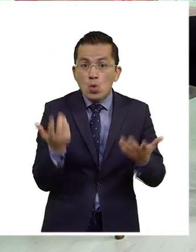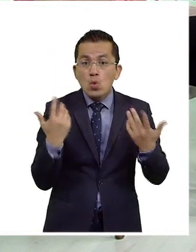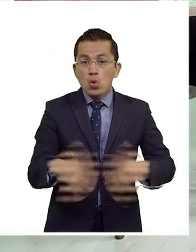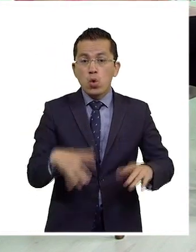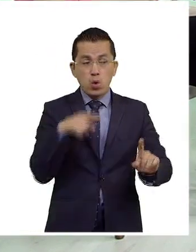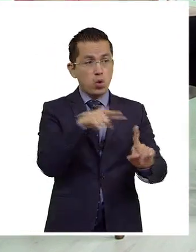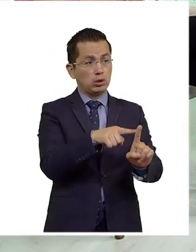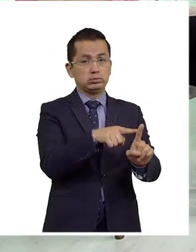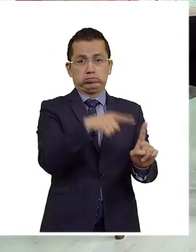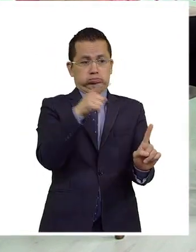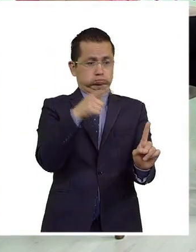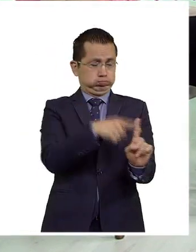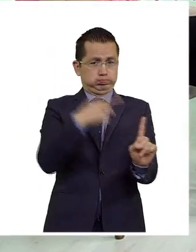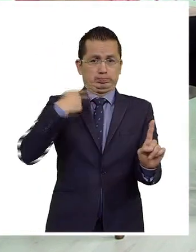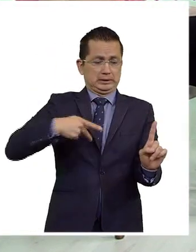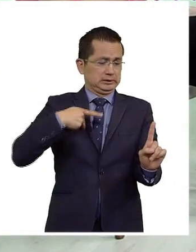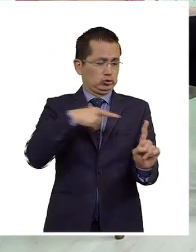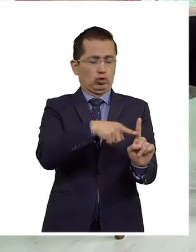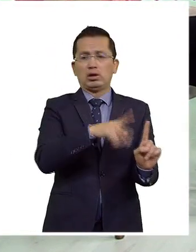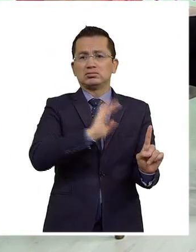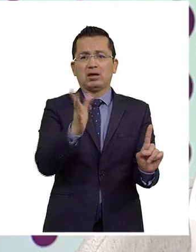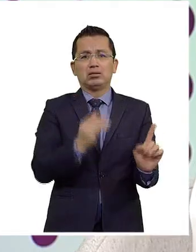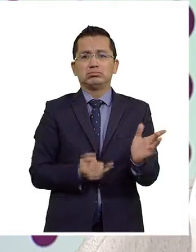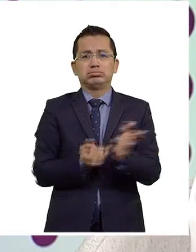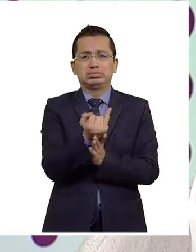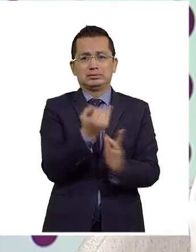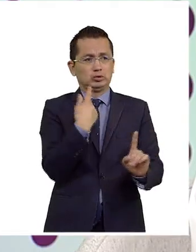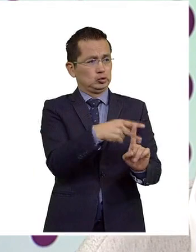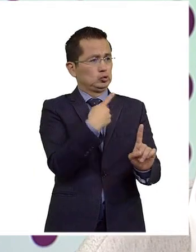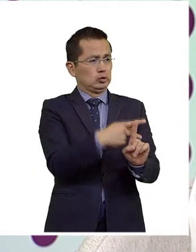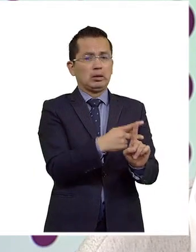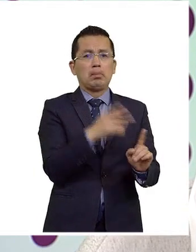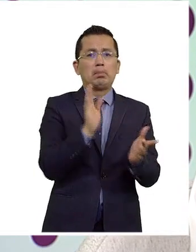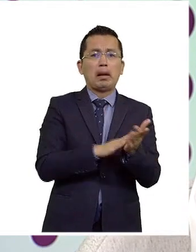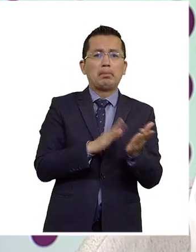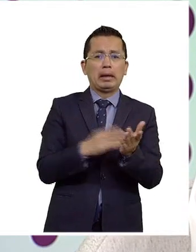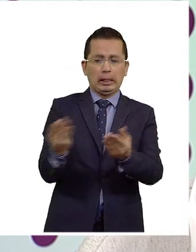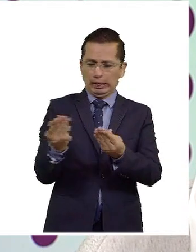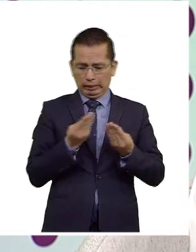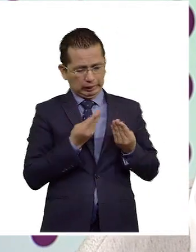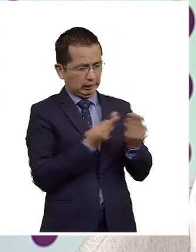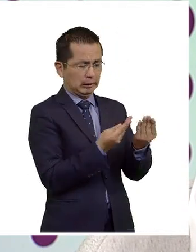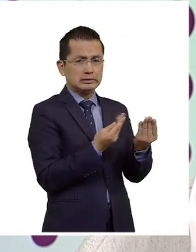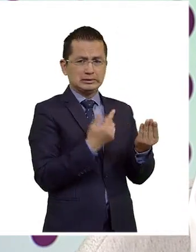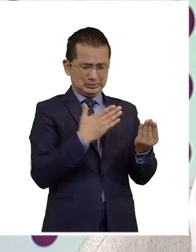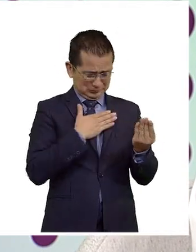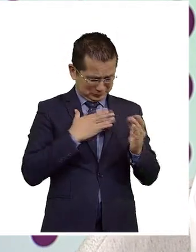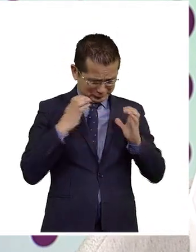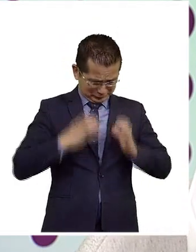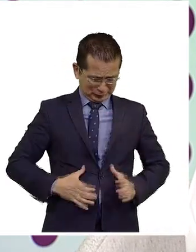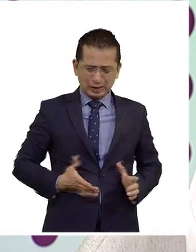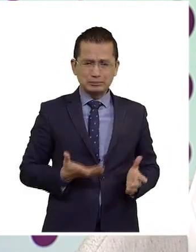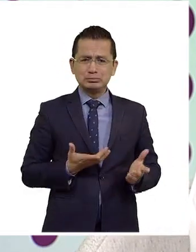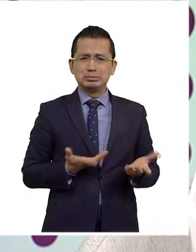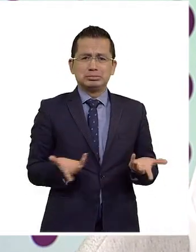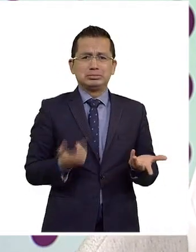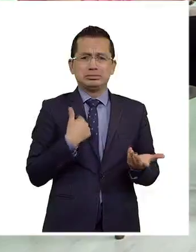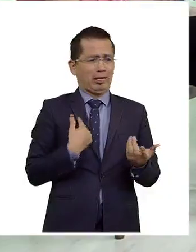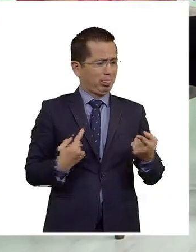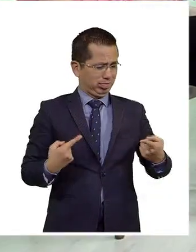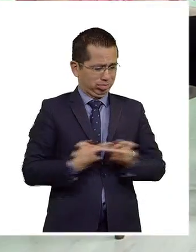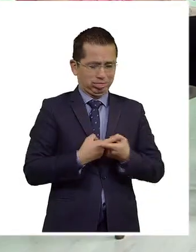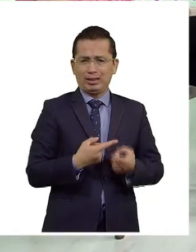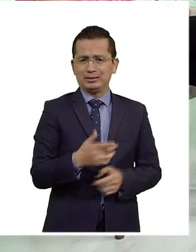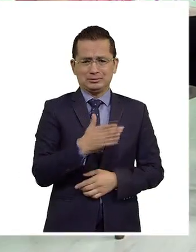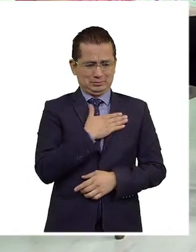expresión de género determinada y anda con documentos por el mundo que no le avalan esta manera